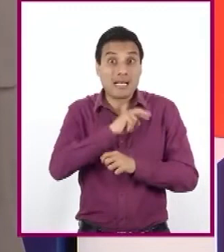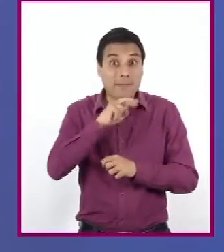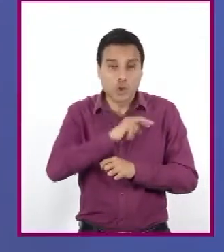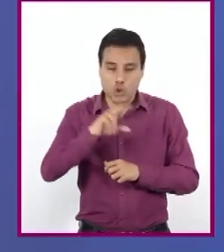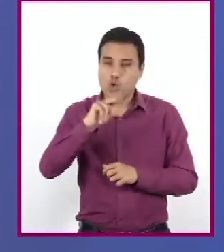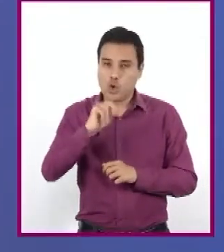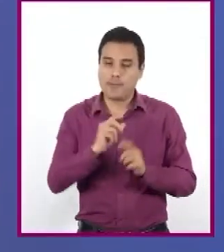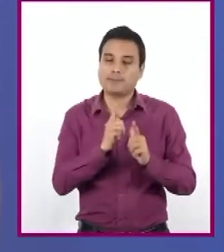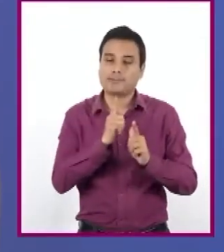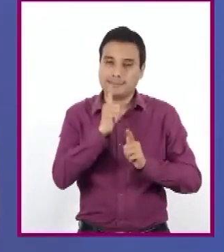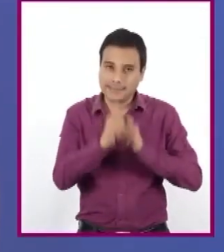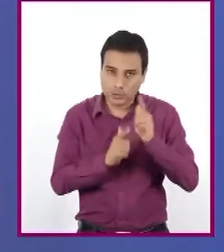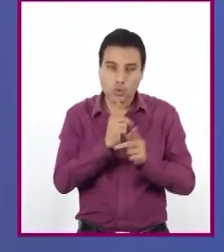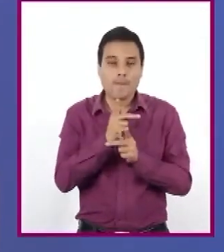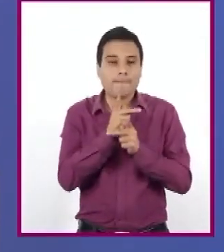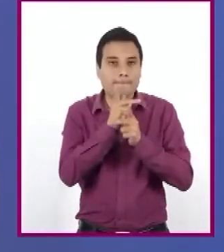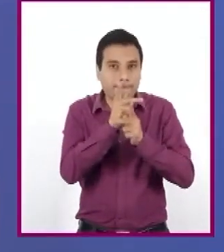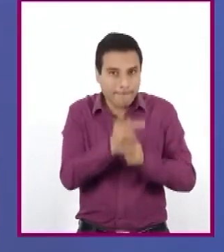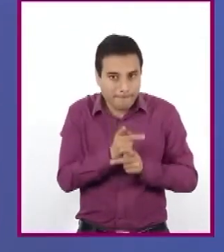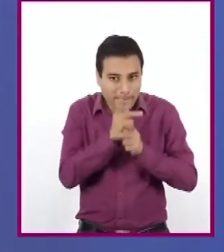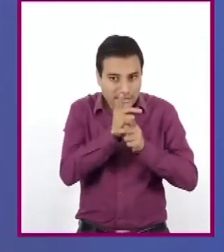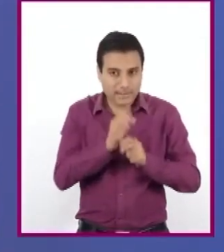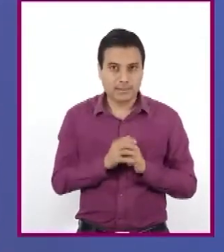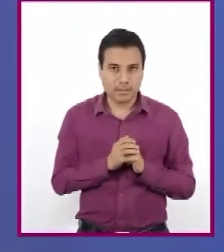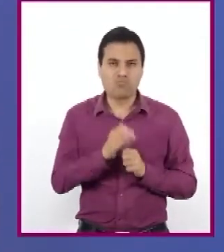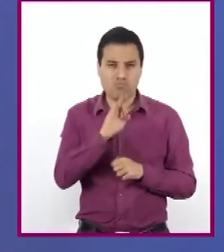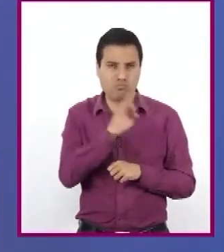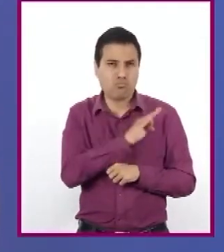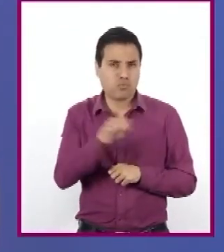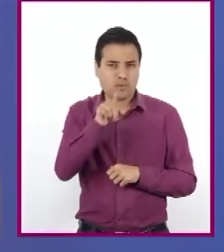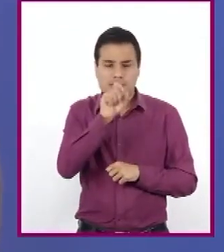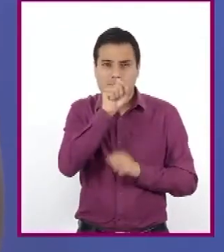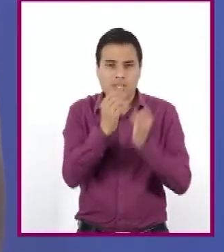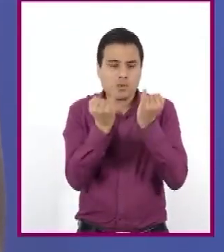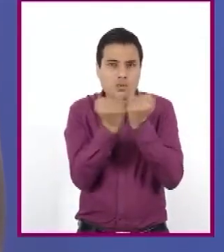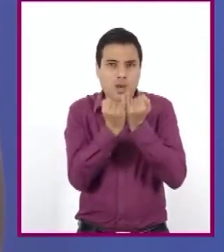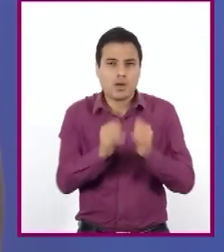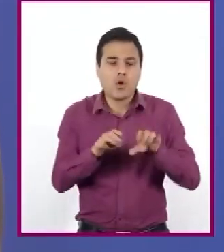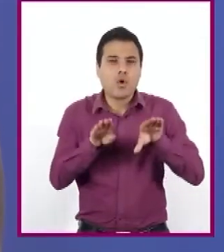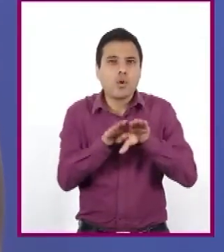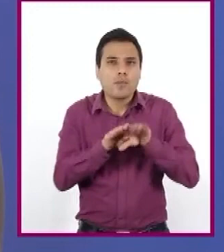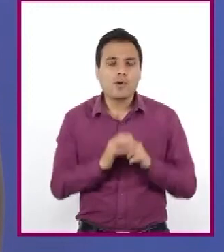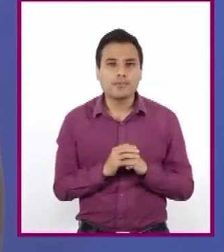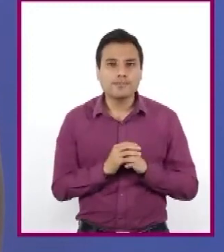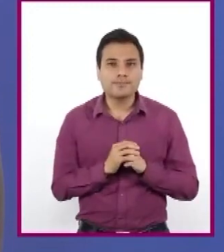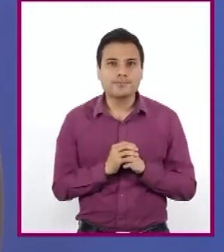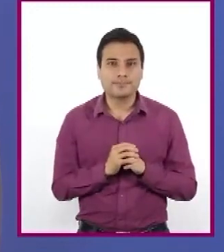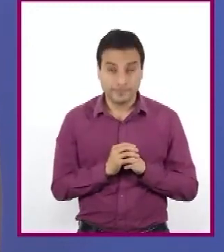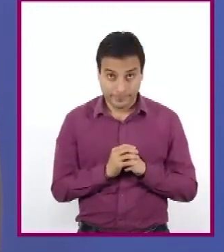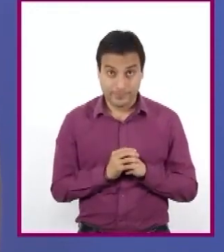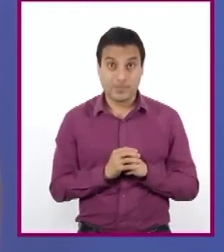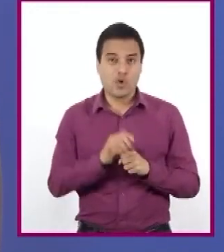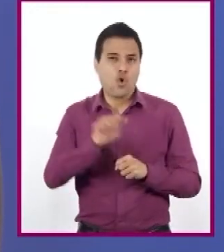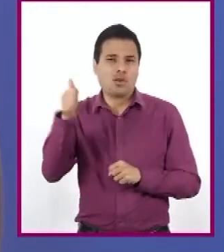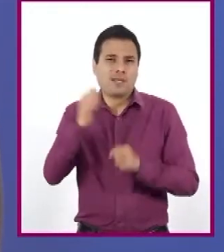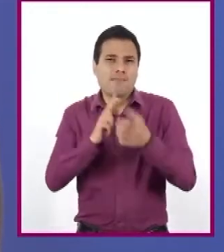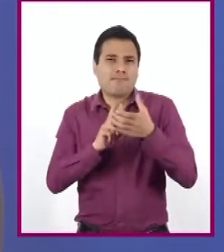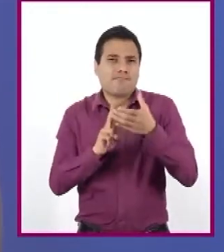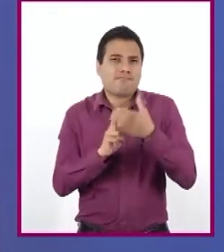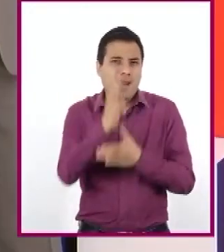inmediatos. También pueden hacer este reto intentando la reproducción vegetativa o asexual de otras